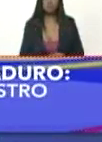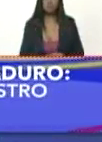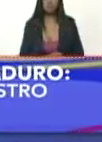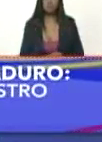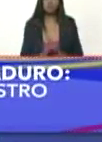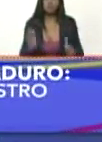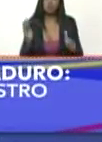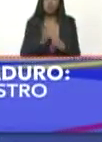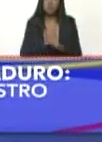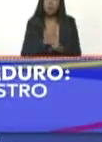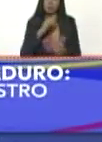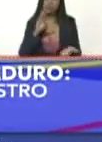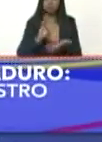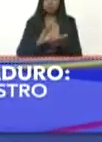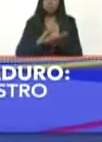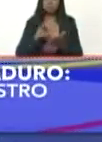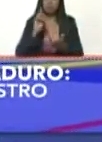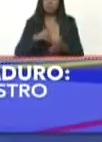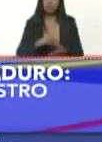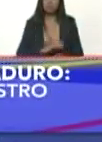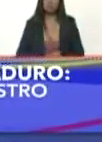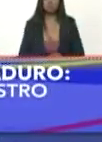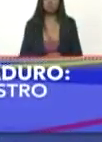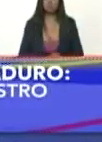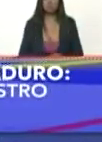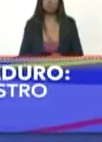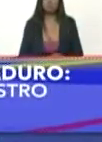encontraba como elemento central